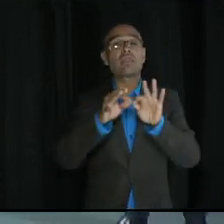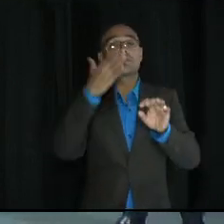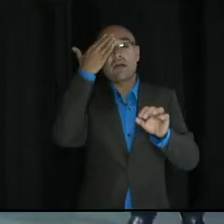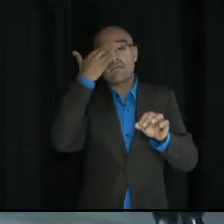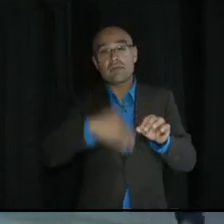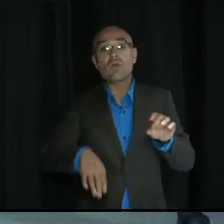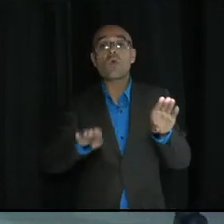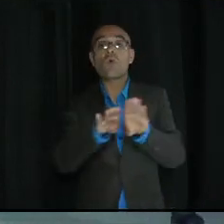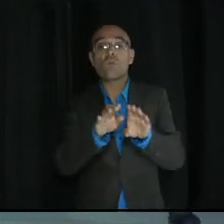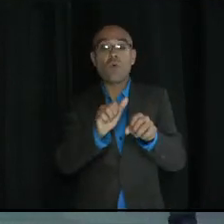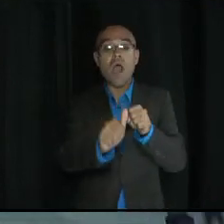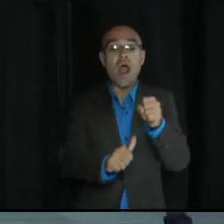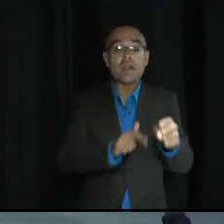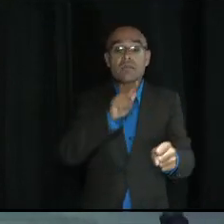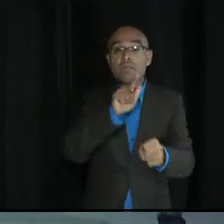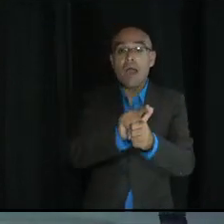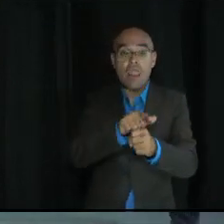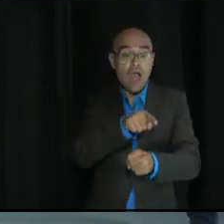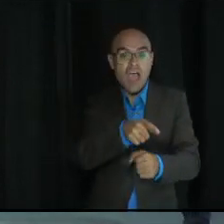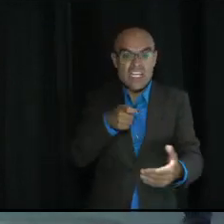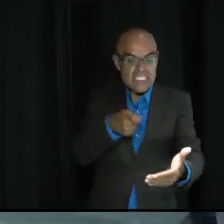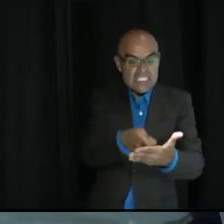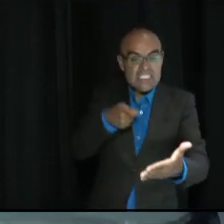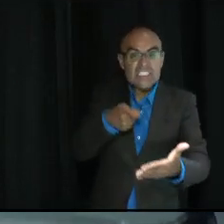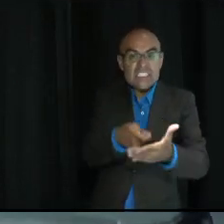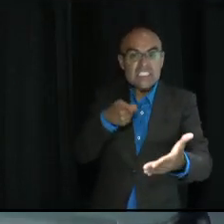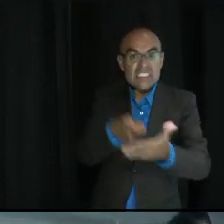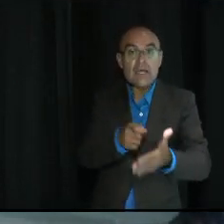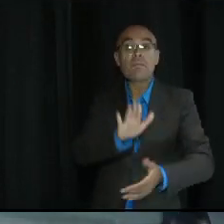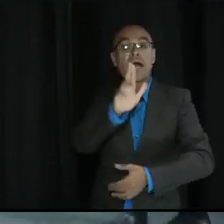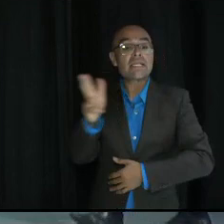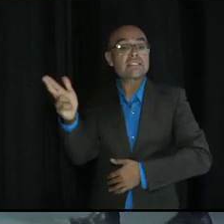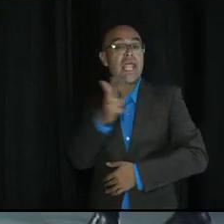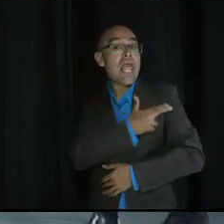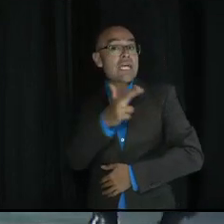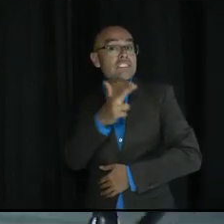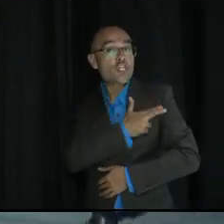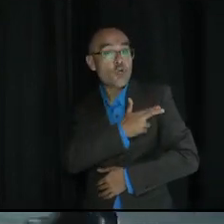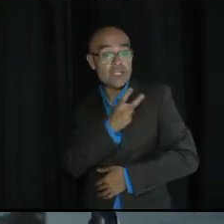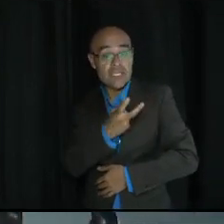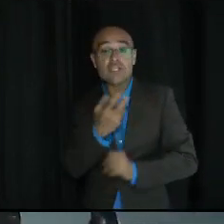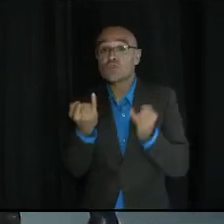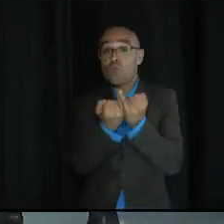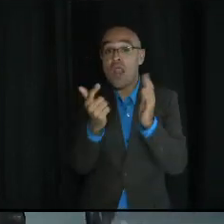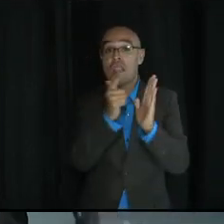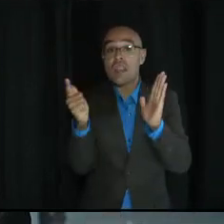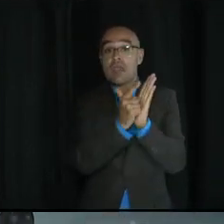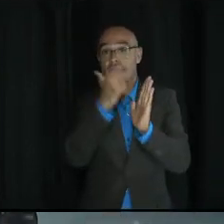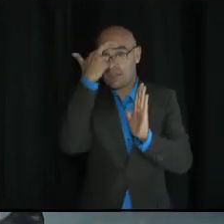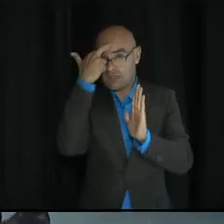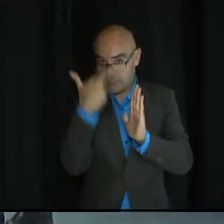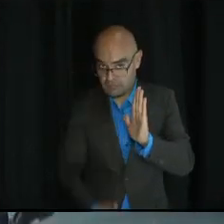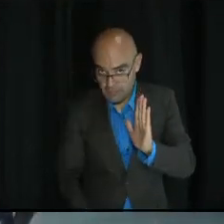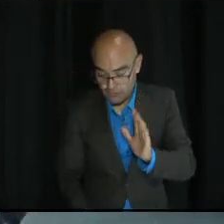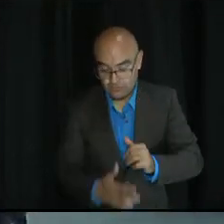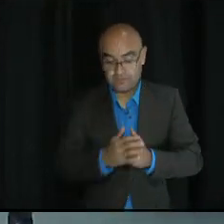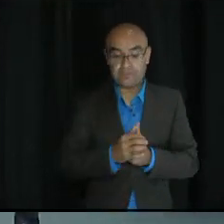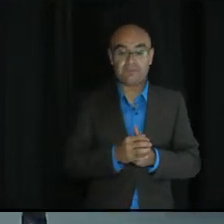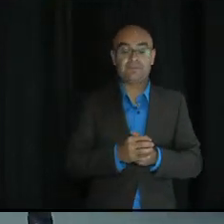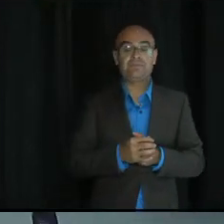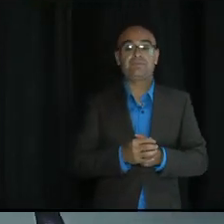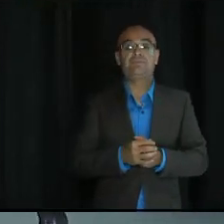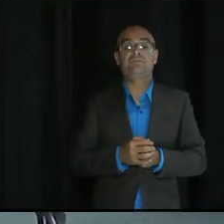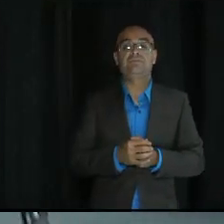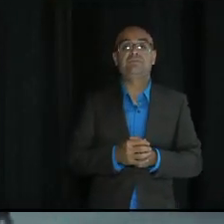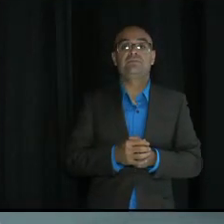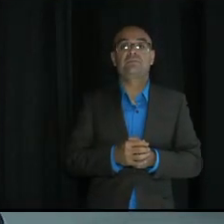cause un animal bravío, ¿sí? Y les hablaba de una jurisdicción concurrente porque a su vez,